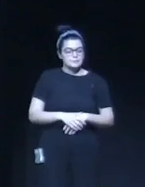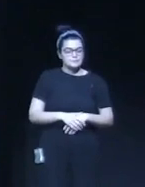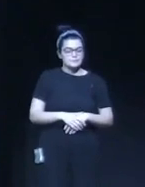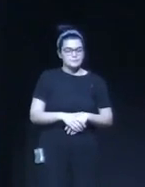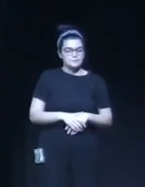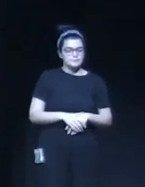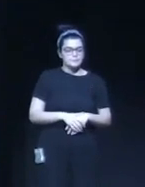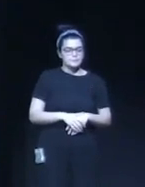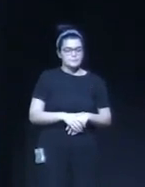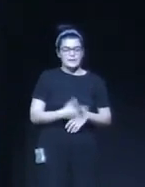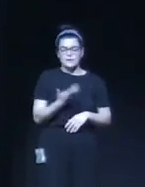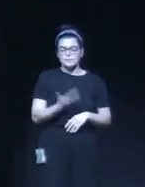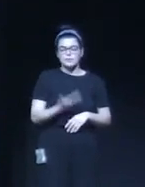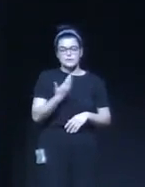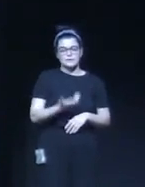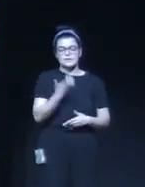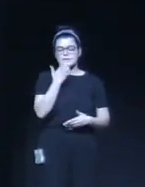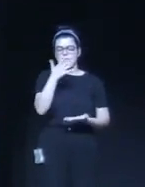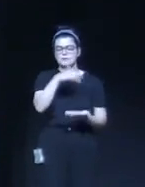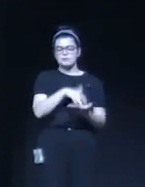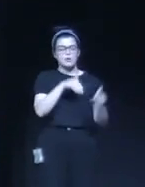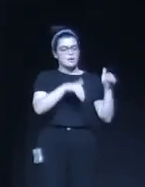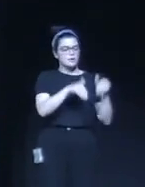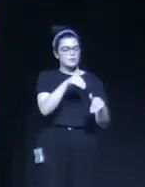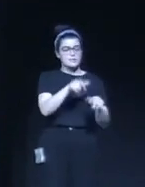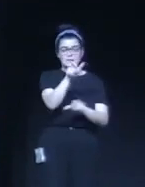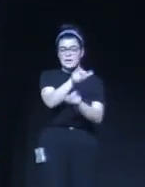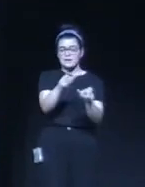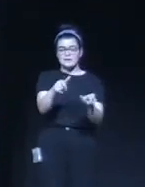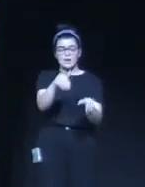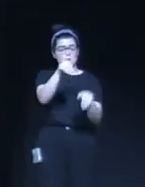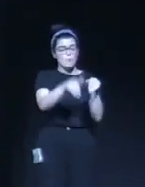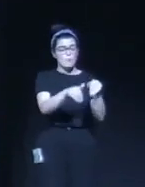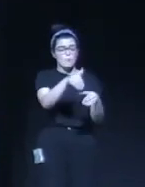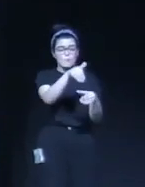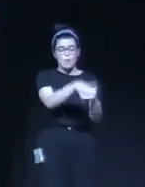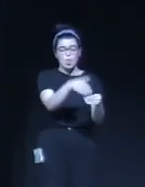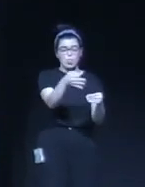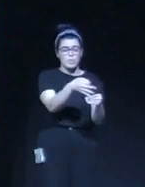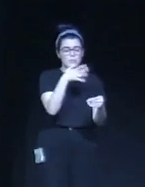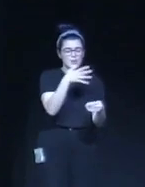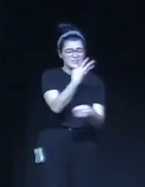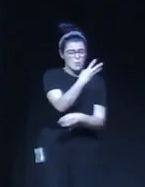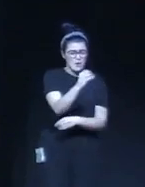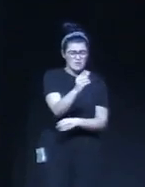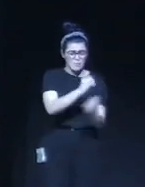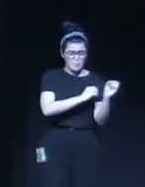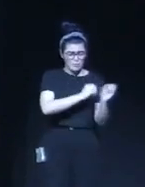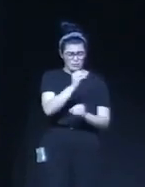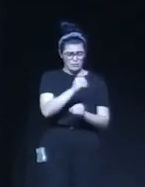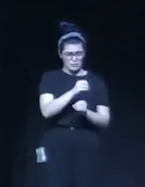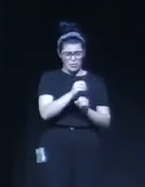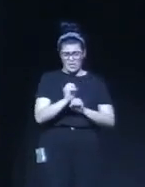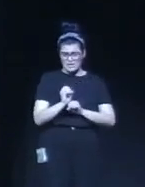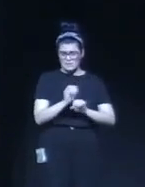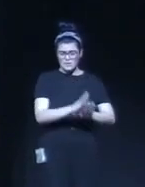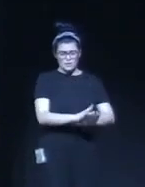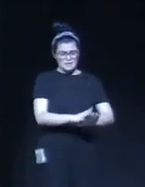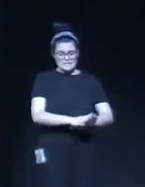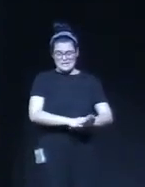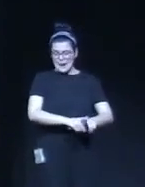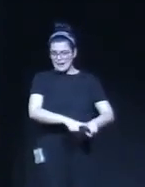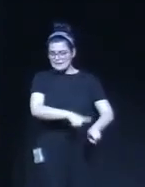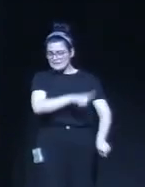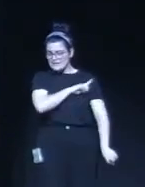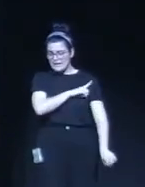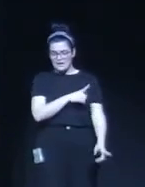pues vote, ¿no? Que parece una cosa evidente, pero es que hay un 40% de abstención, que es una barbaridad. Entonces, de nada sirve que tú